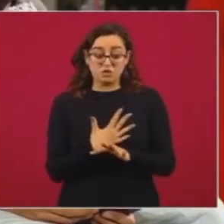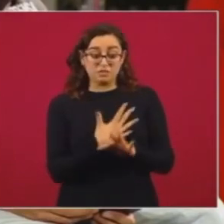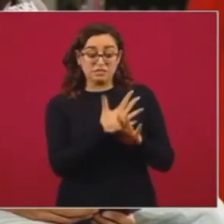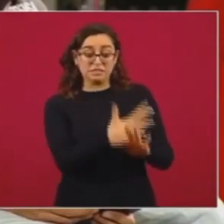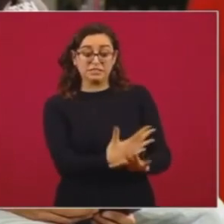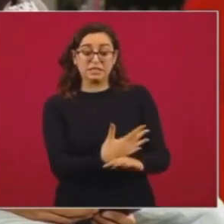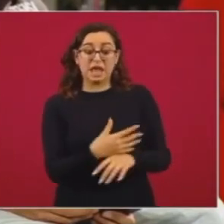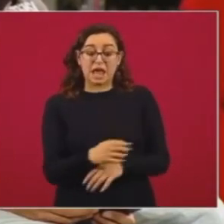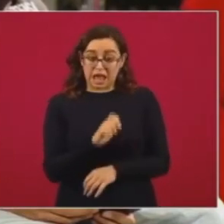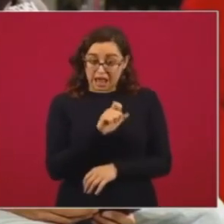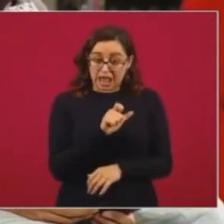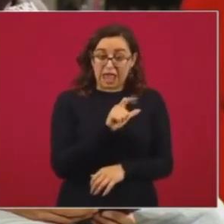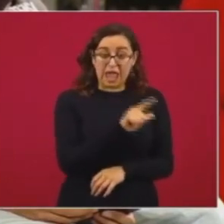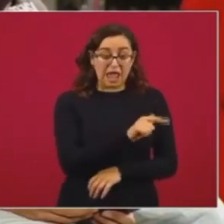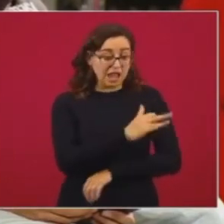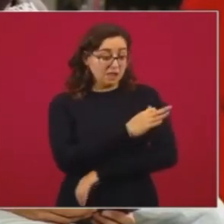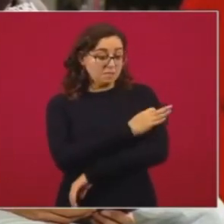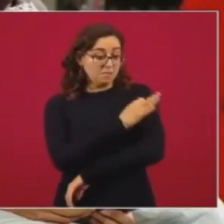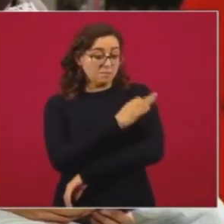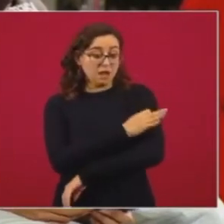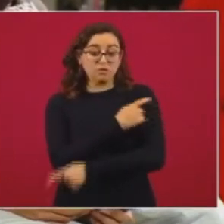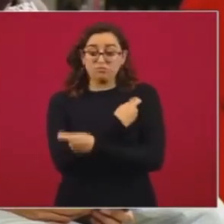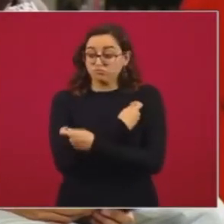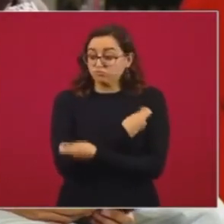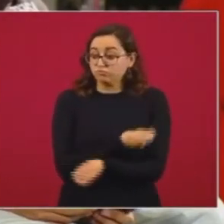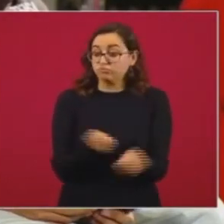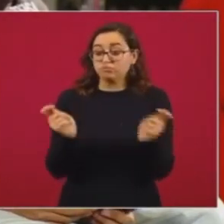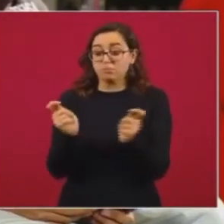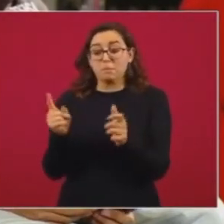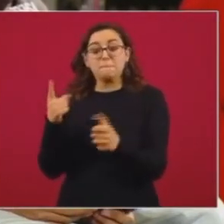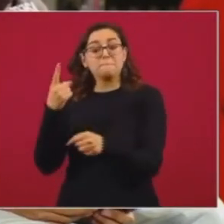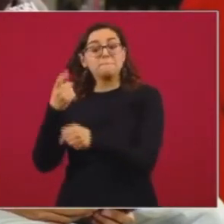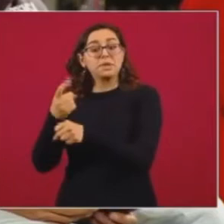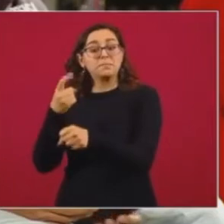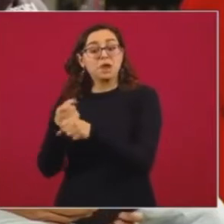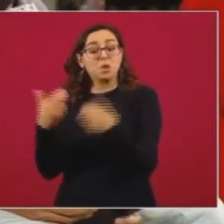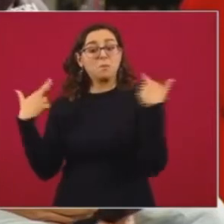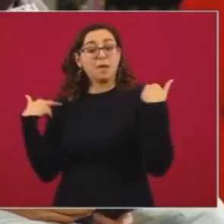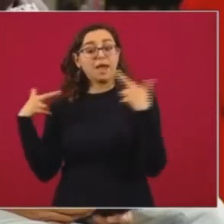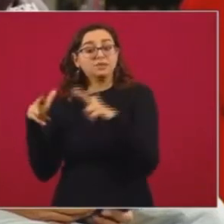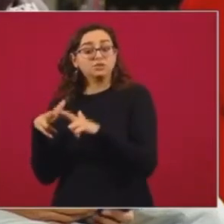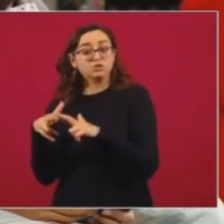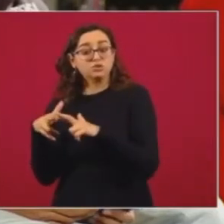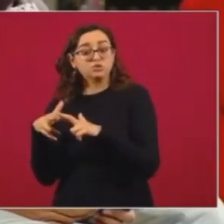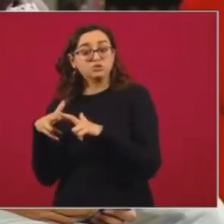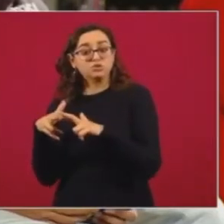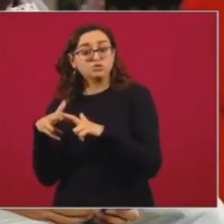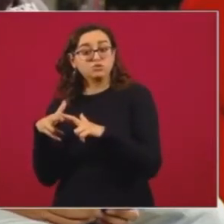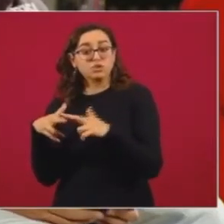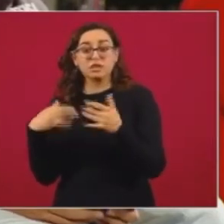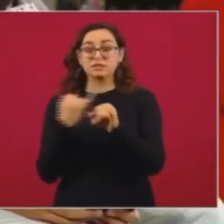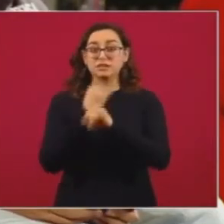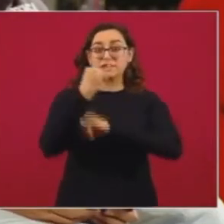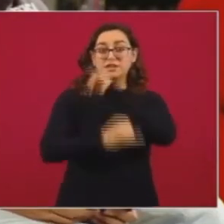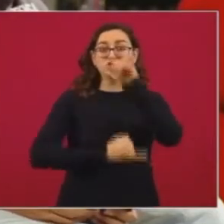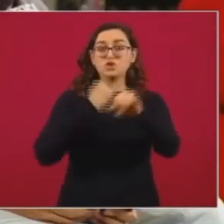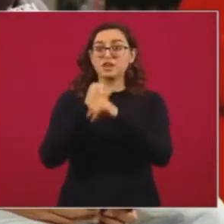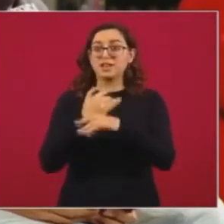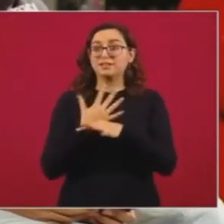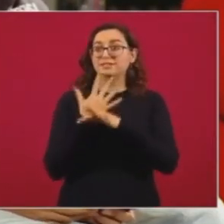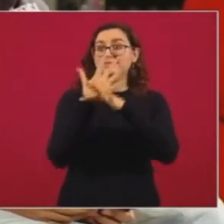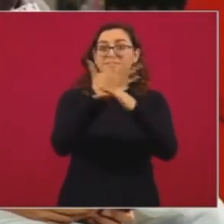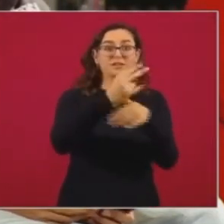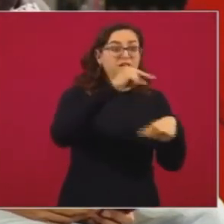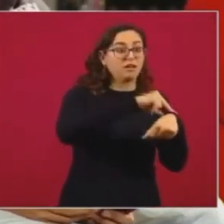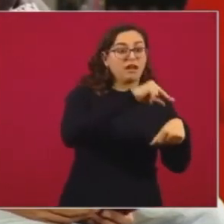magisterial, contrariando los protocolos internacionales y seguramente a los suyos. Mi pregunta específica es, a través de la